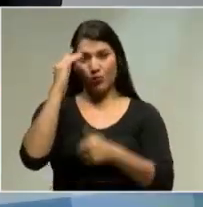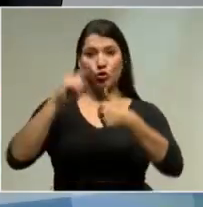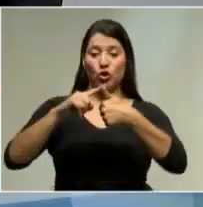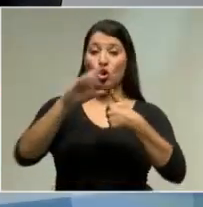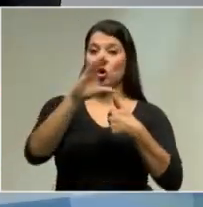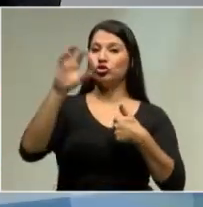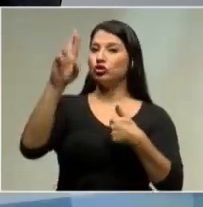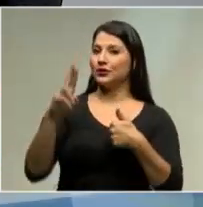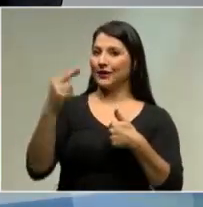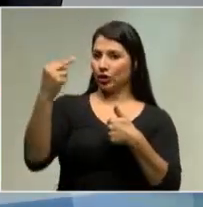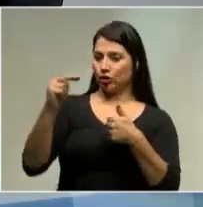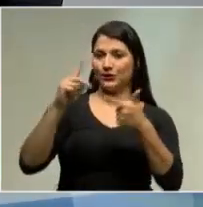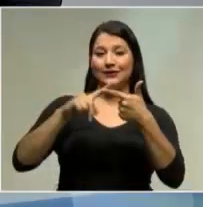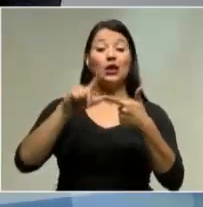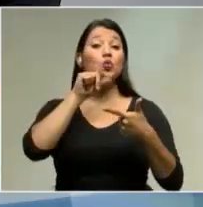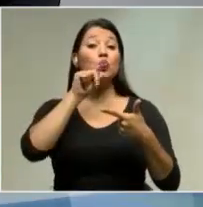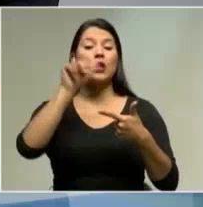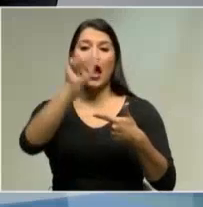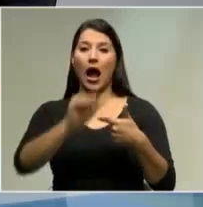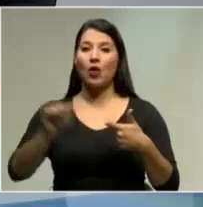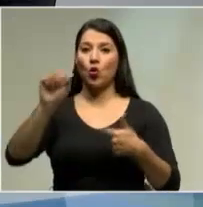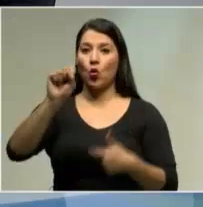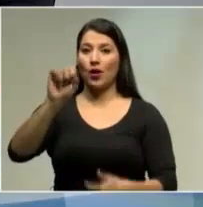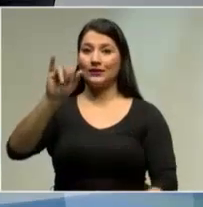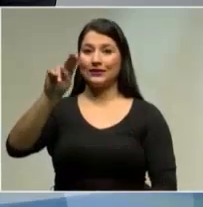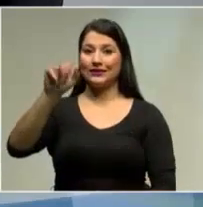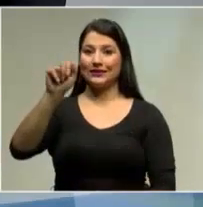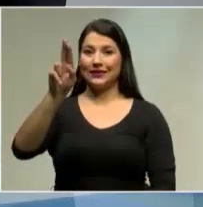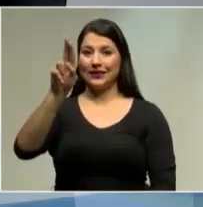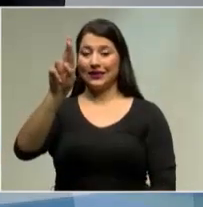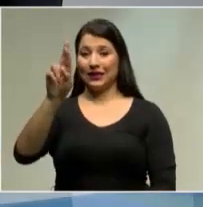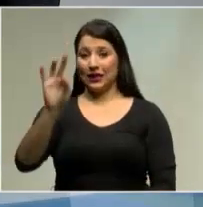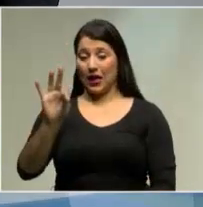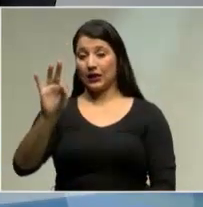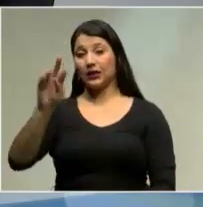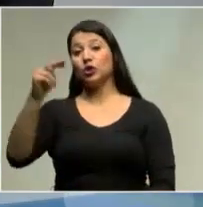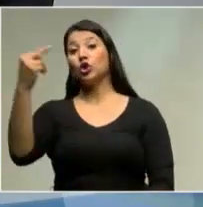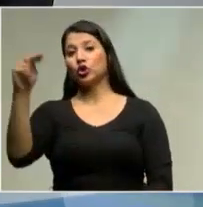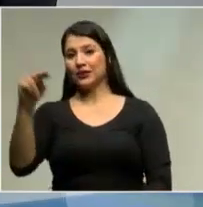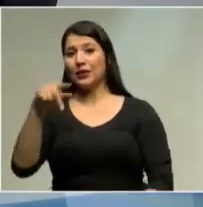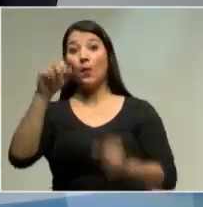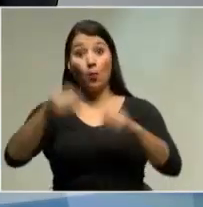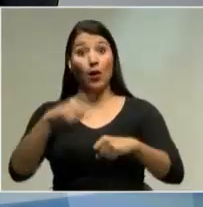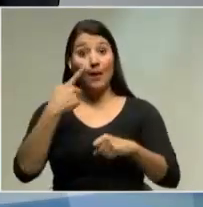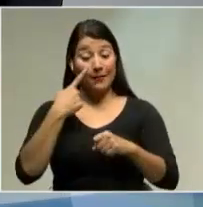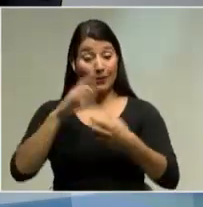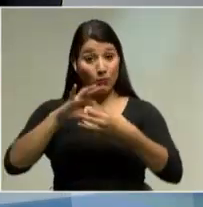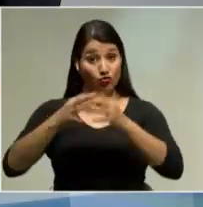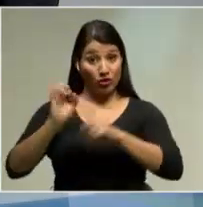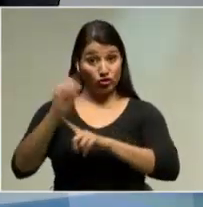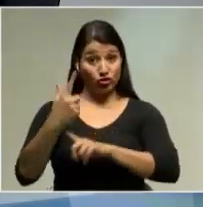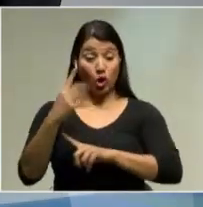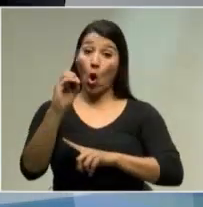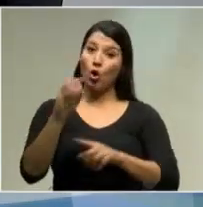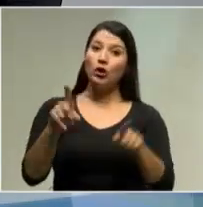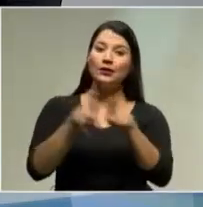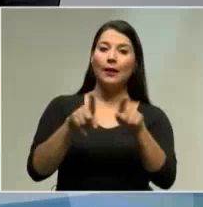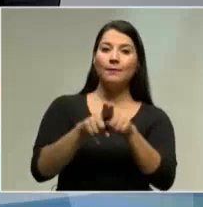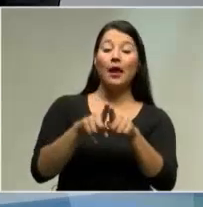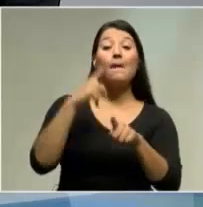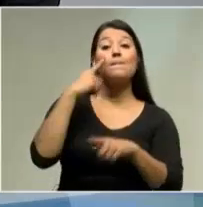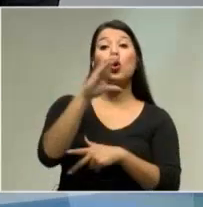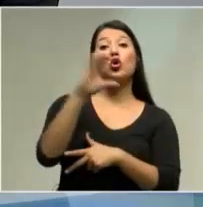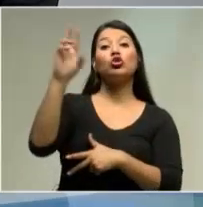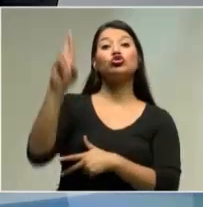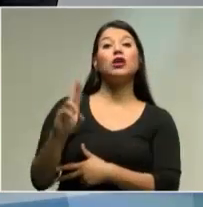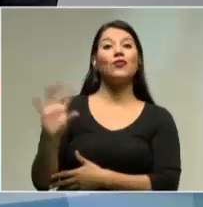Rica Noticias y en Twitter como @SinarNoticias. Puede seguirnos en vivo mediante las redes sociales y también mediante Costa